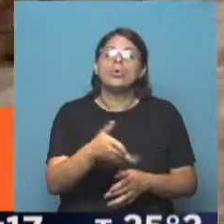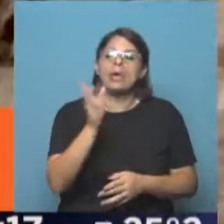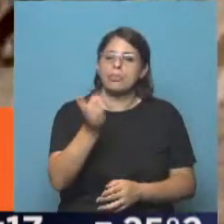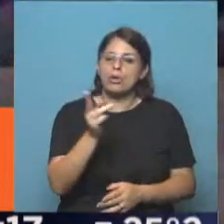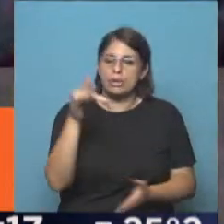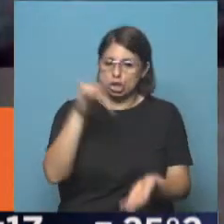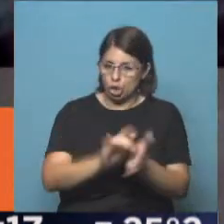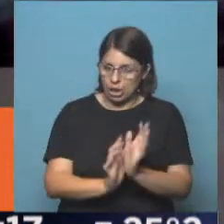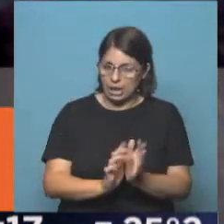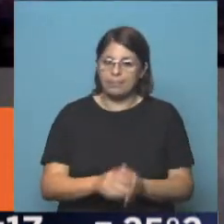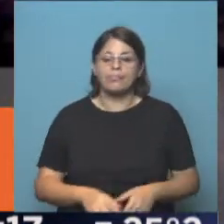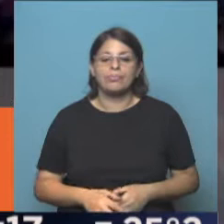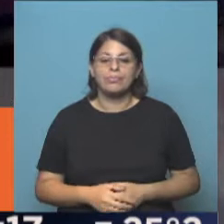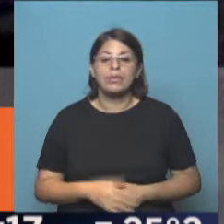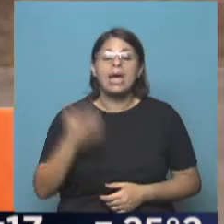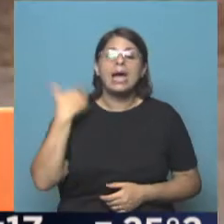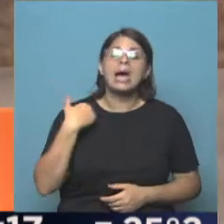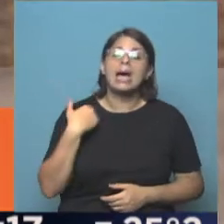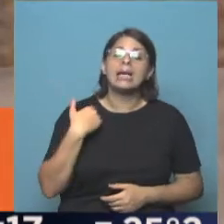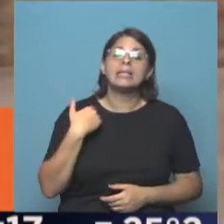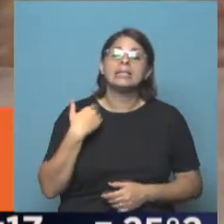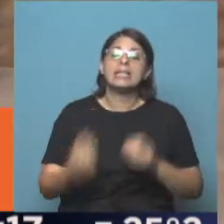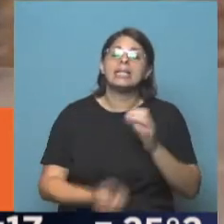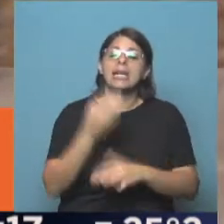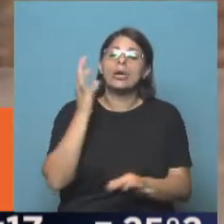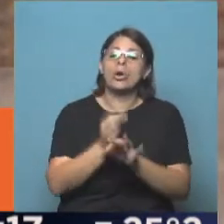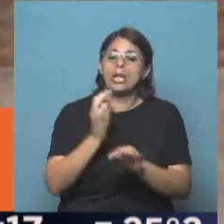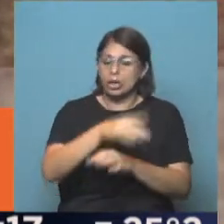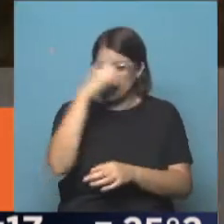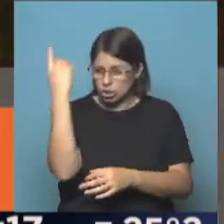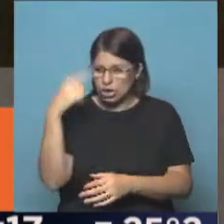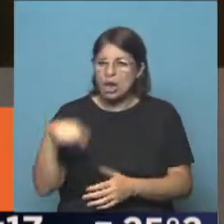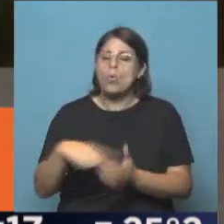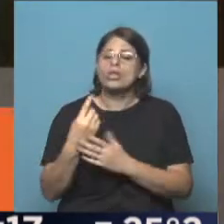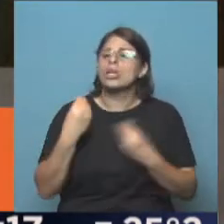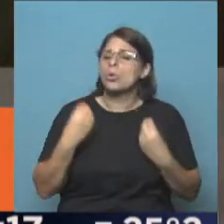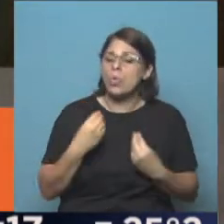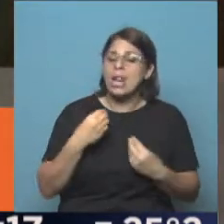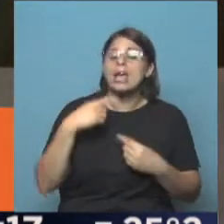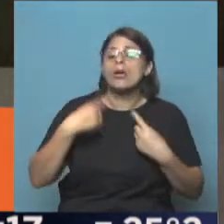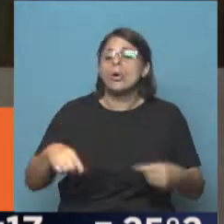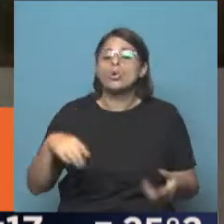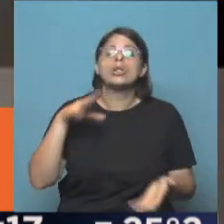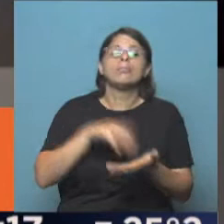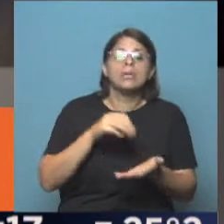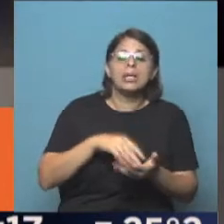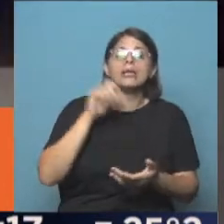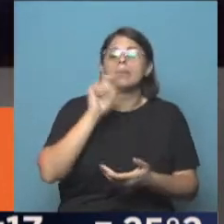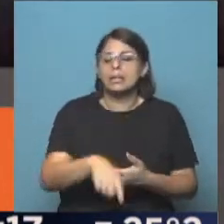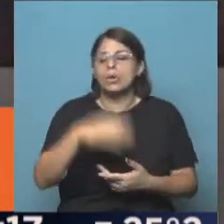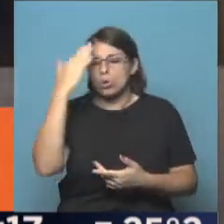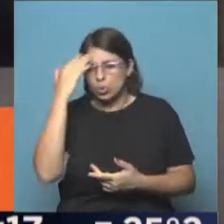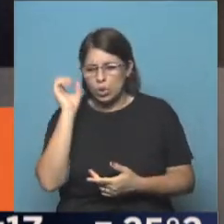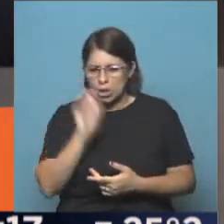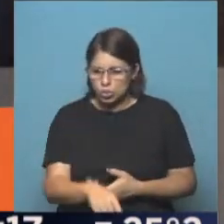con la señalización, recientemente hicimos el Colegio Nacional de Buenos Aires, es que los bienes patrimoniales, culturales y el producto